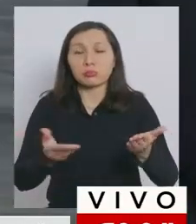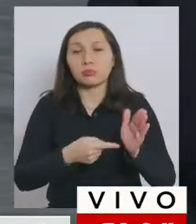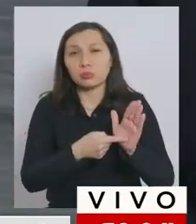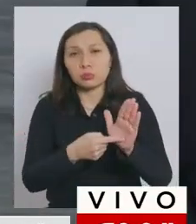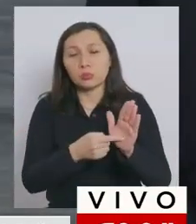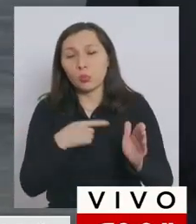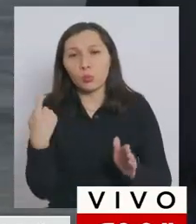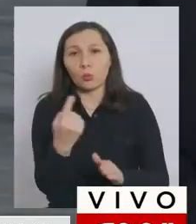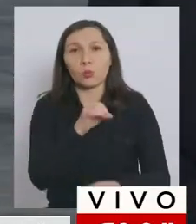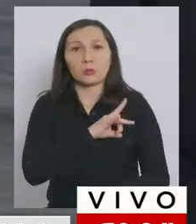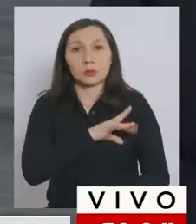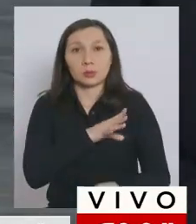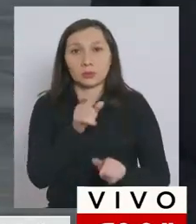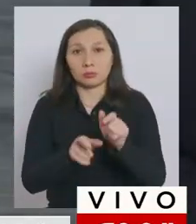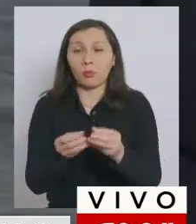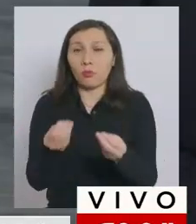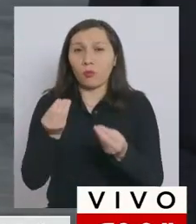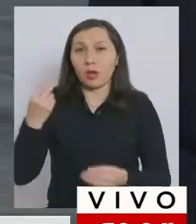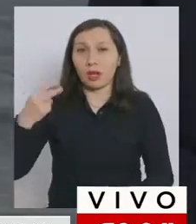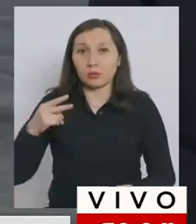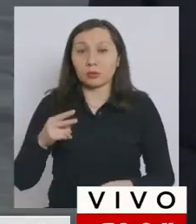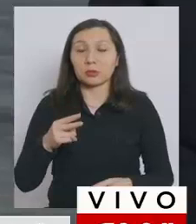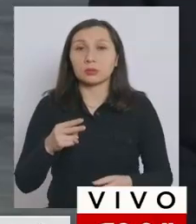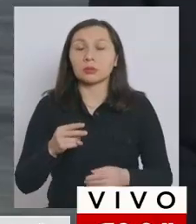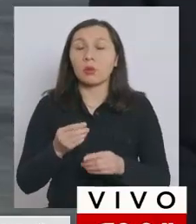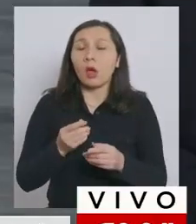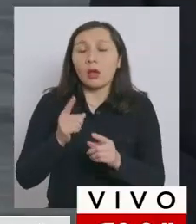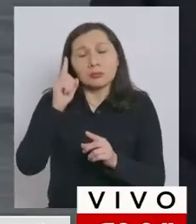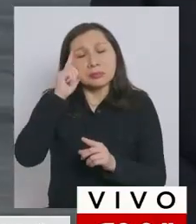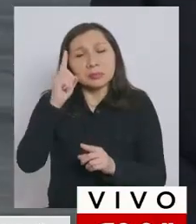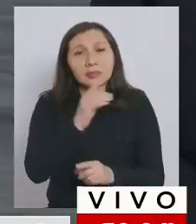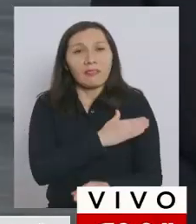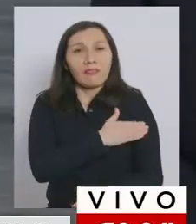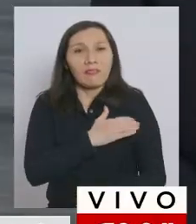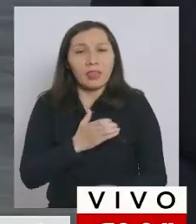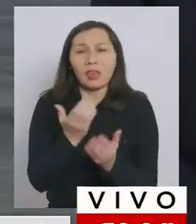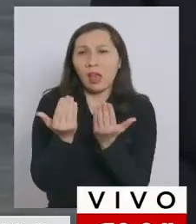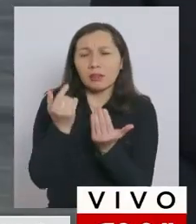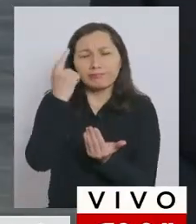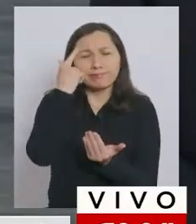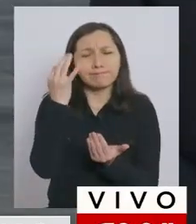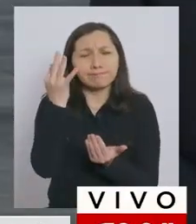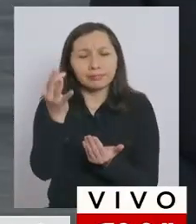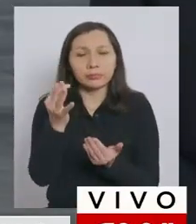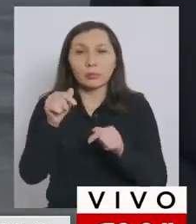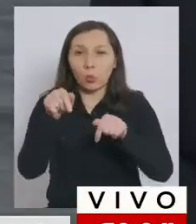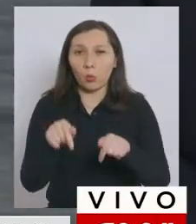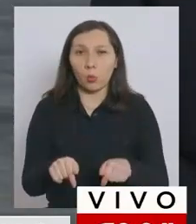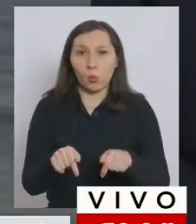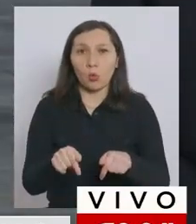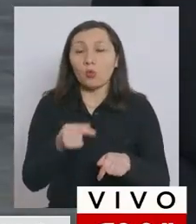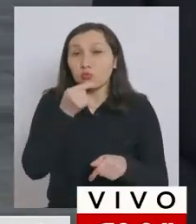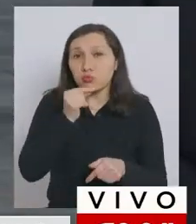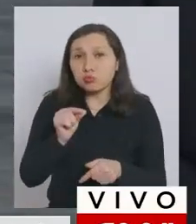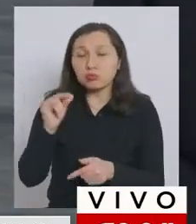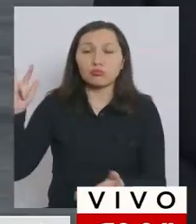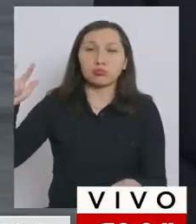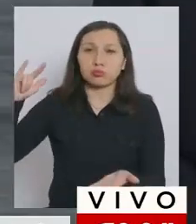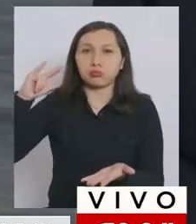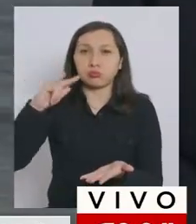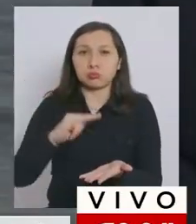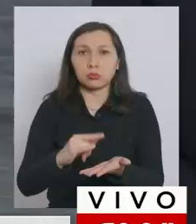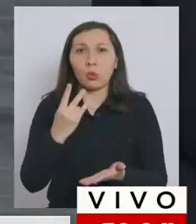compatriotas buenas noticias y luces de fe y de esperanza hoy acabamos de recibir